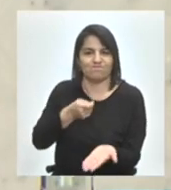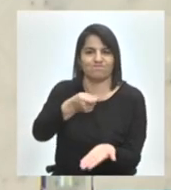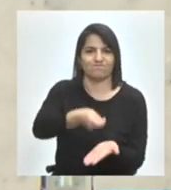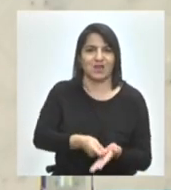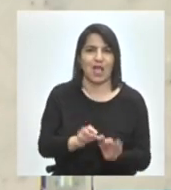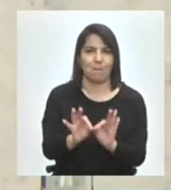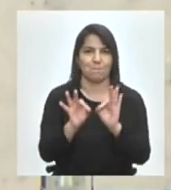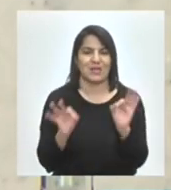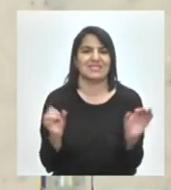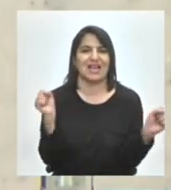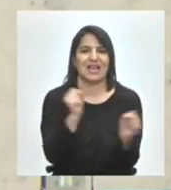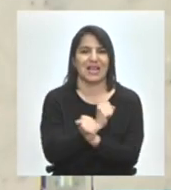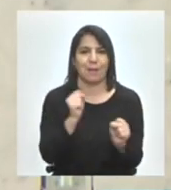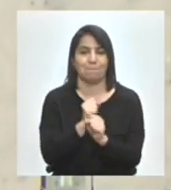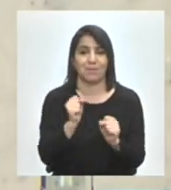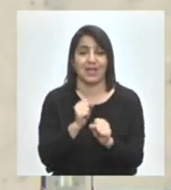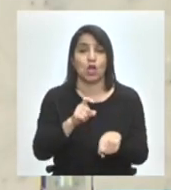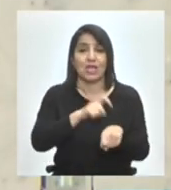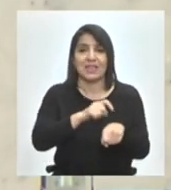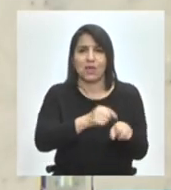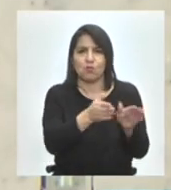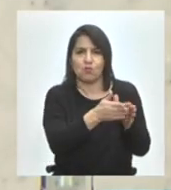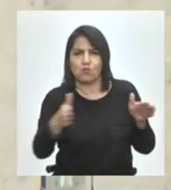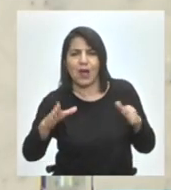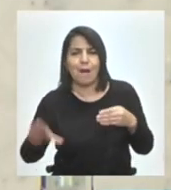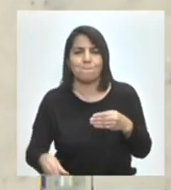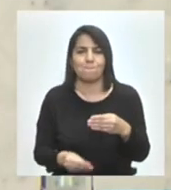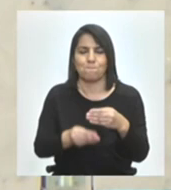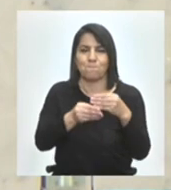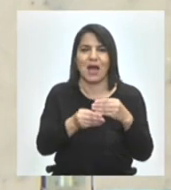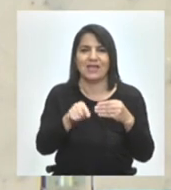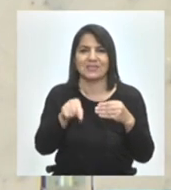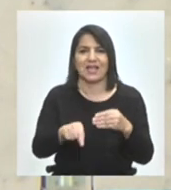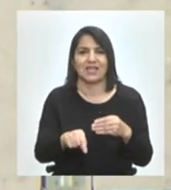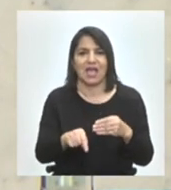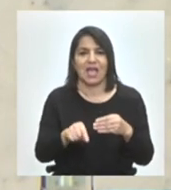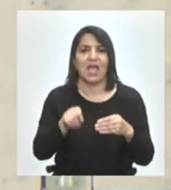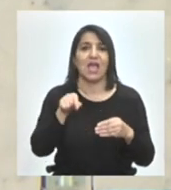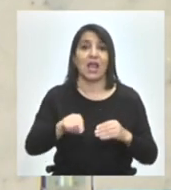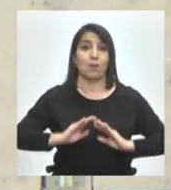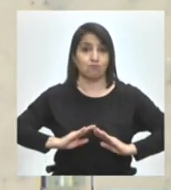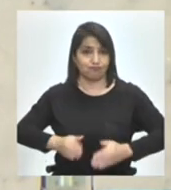para extender el postnatal parental en el marco del Plan Chile Apoya.